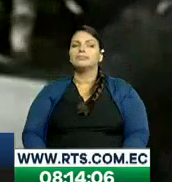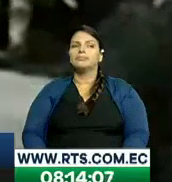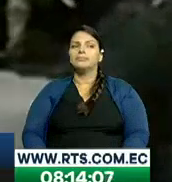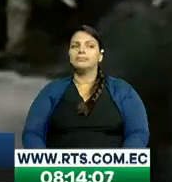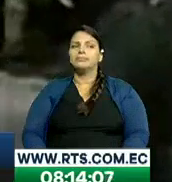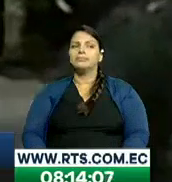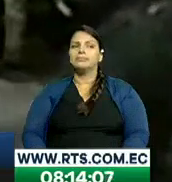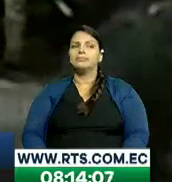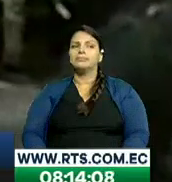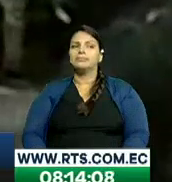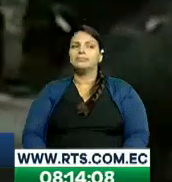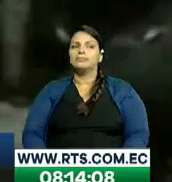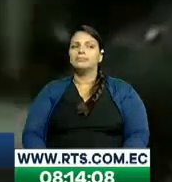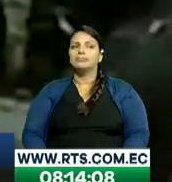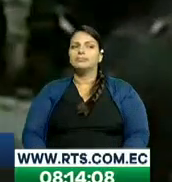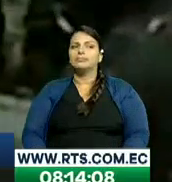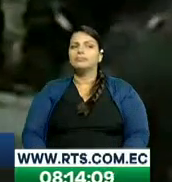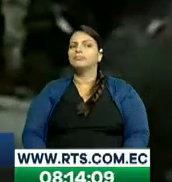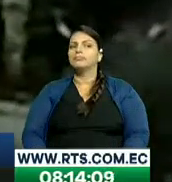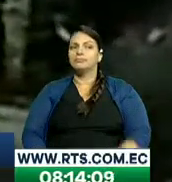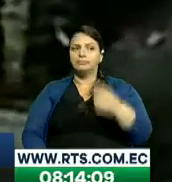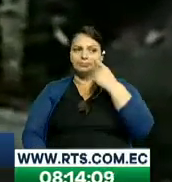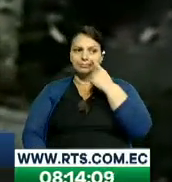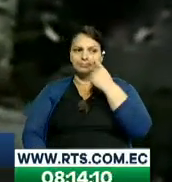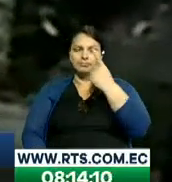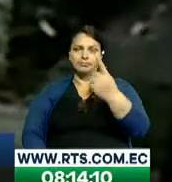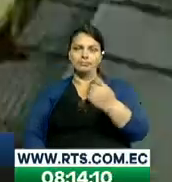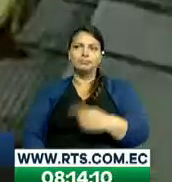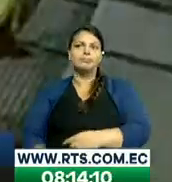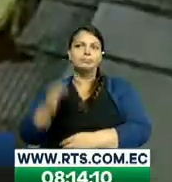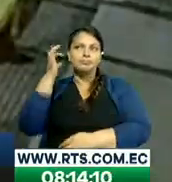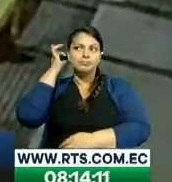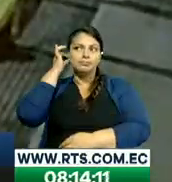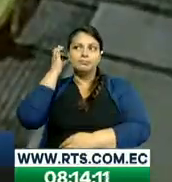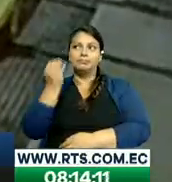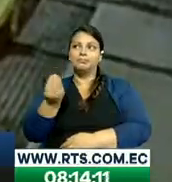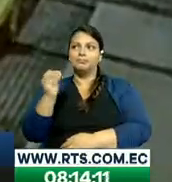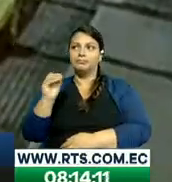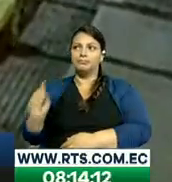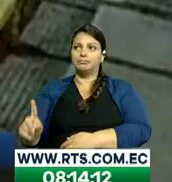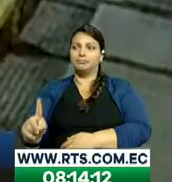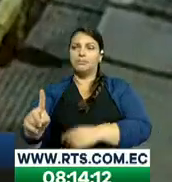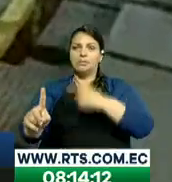Video capta el momento cuando un vehículo atropelló a una joven.